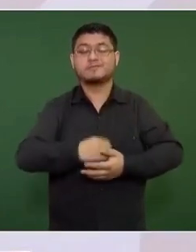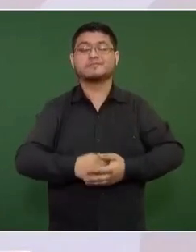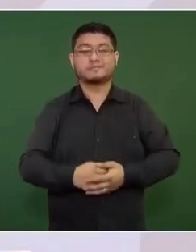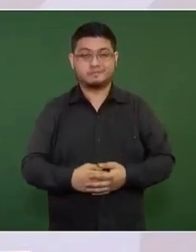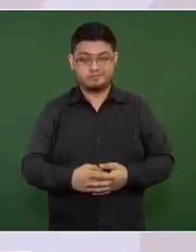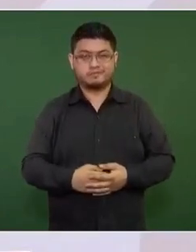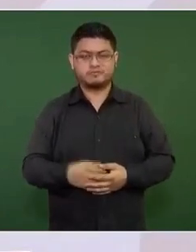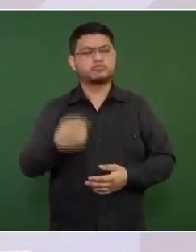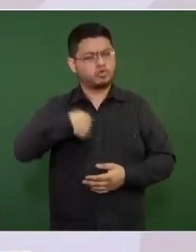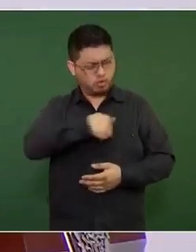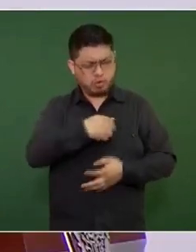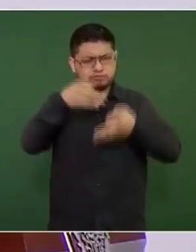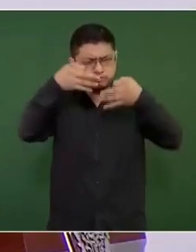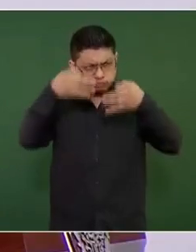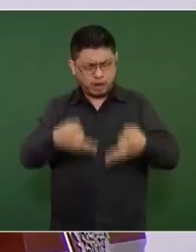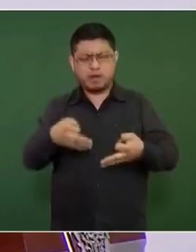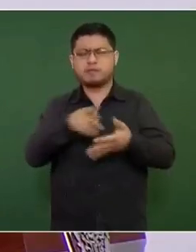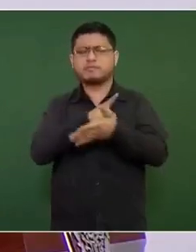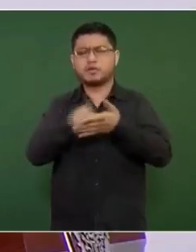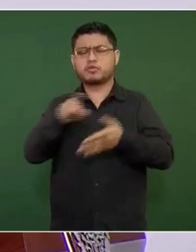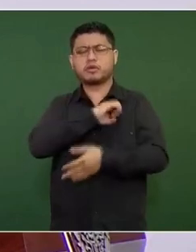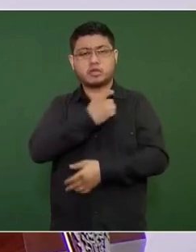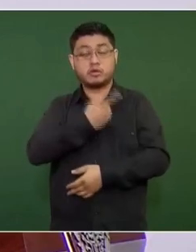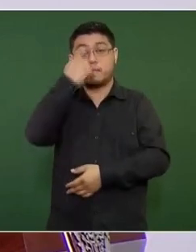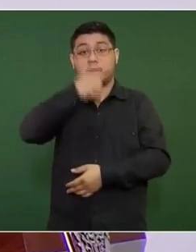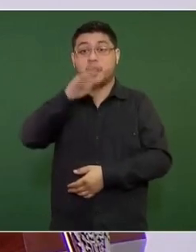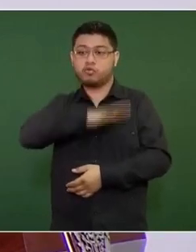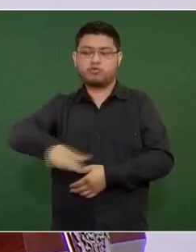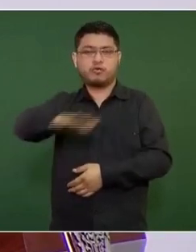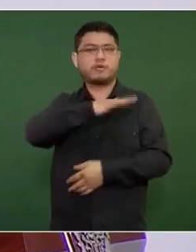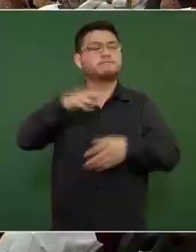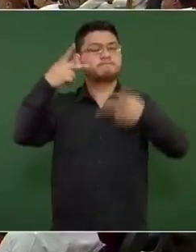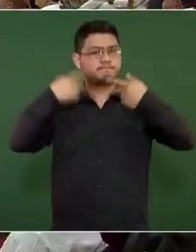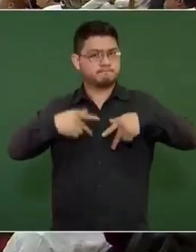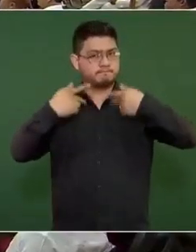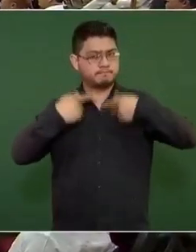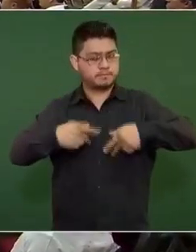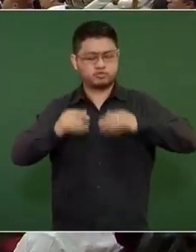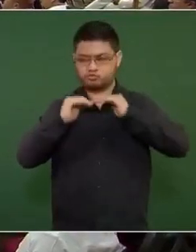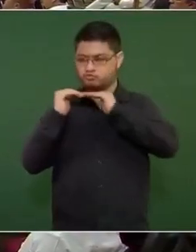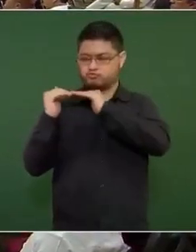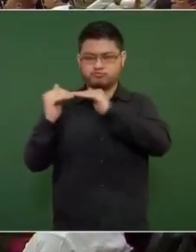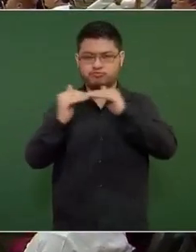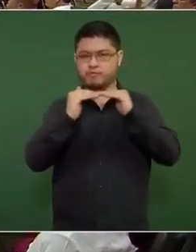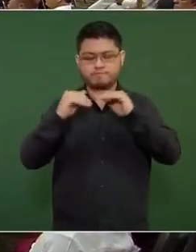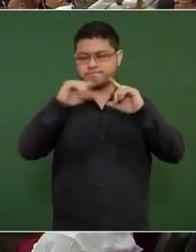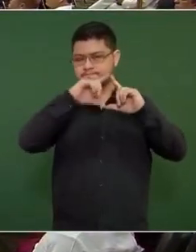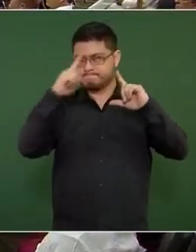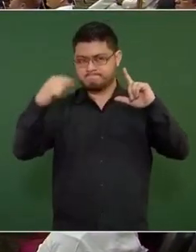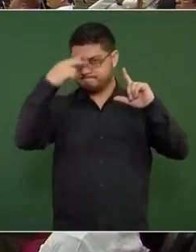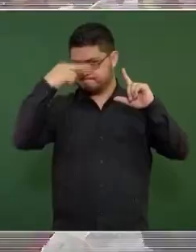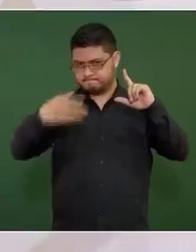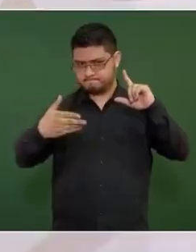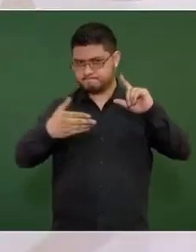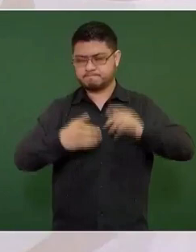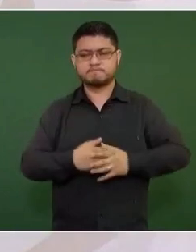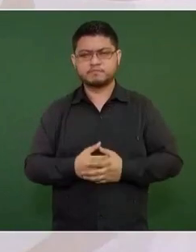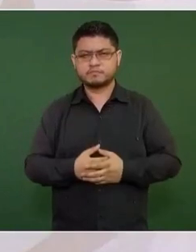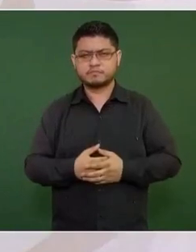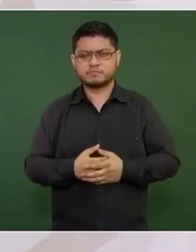vamos a garantizar el derecho a la salud a todos los mexicanos porque